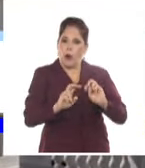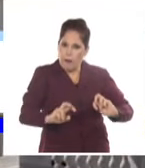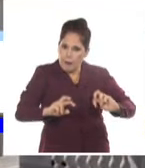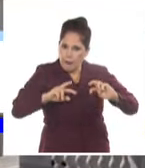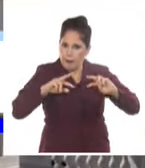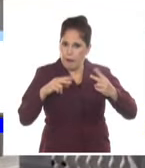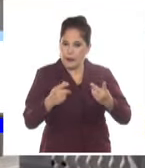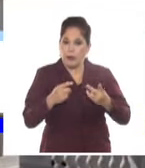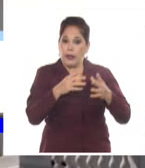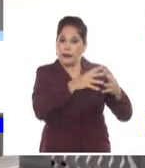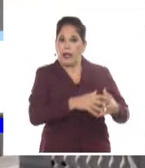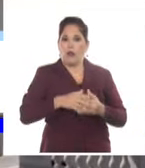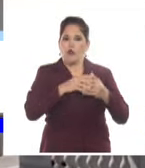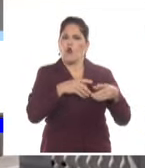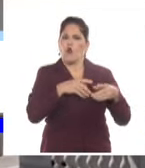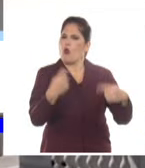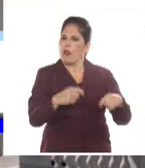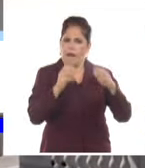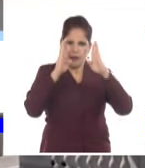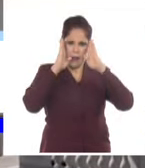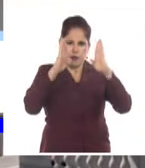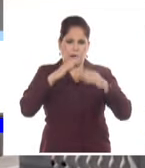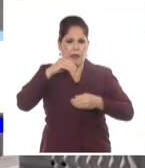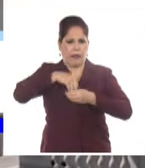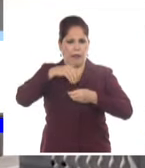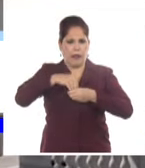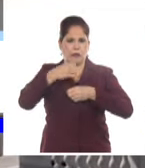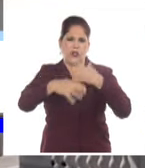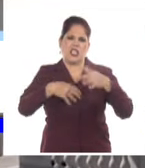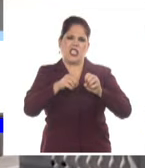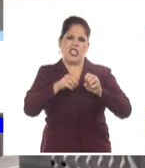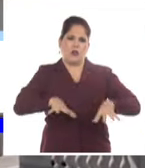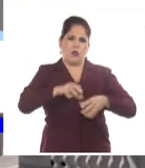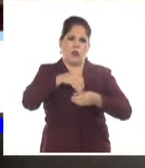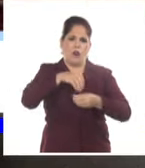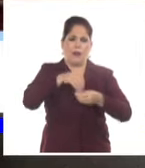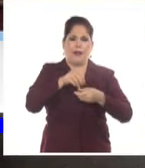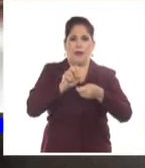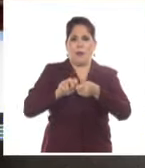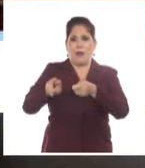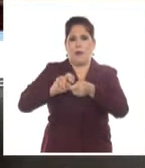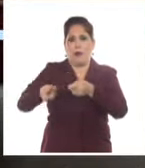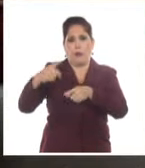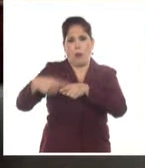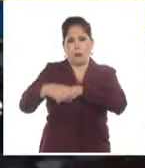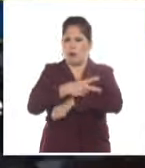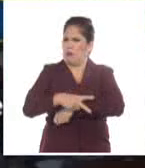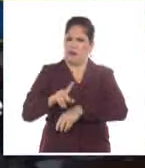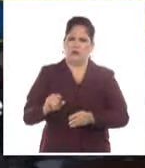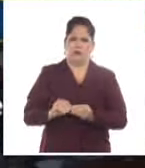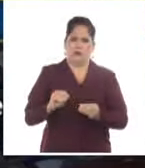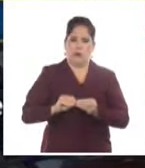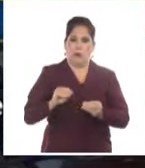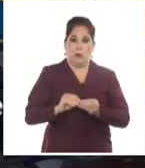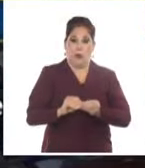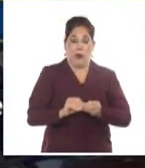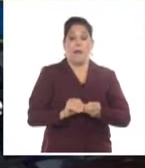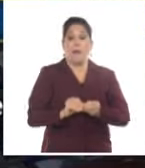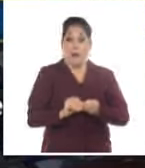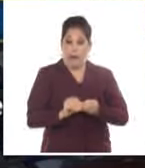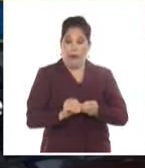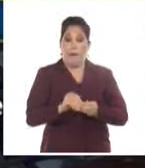que Washington debería centrarse en sus propios problemas antes de enviar más dinero al extranjero. Medios reportan que los